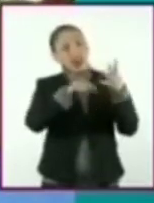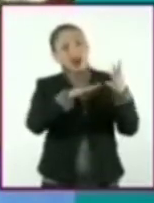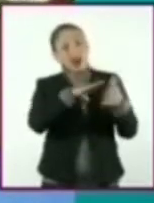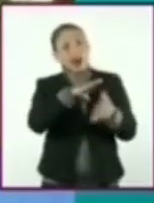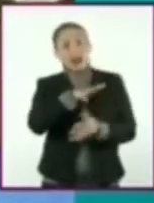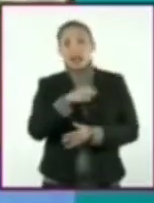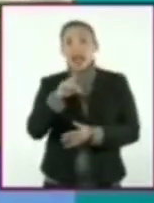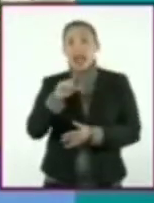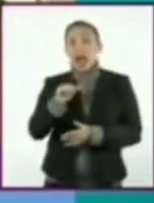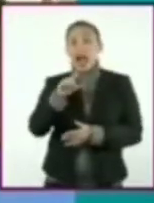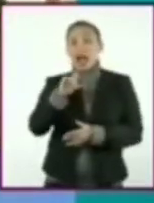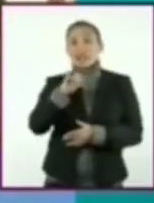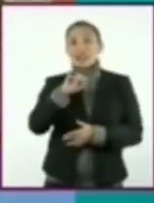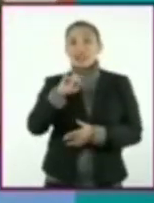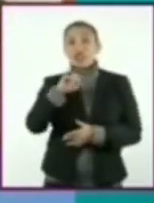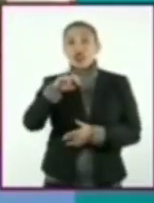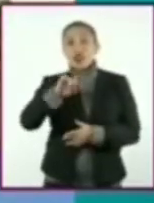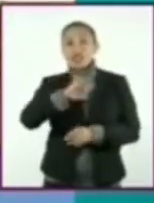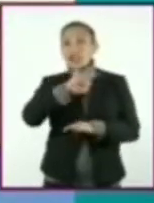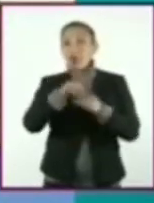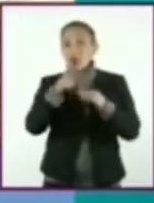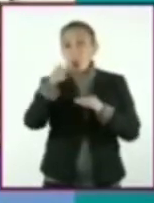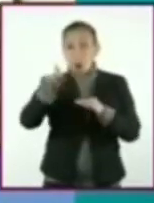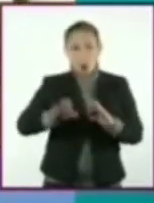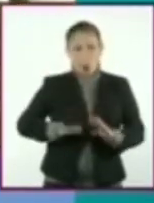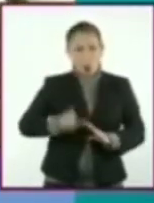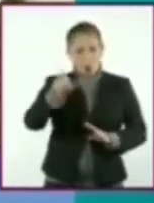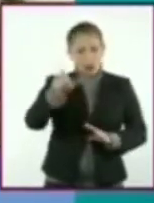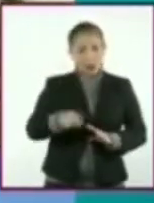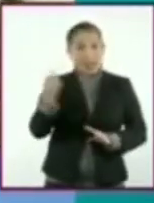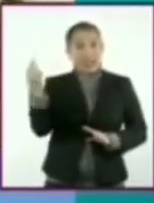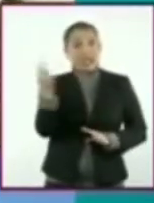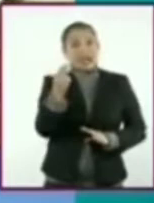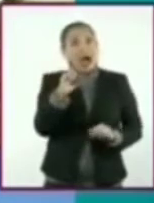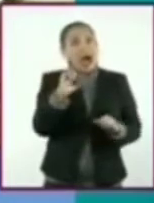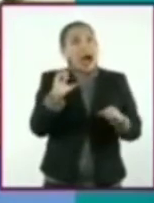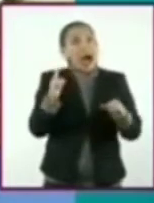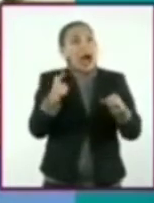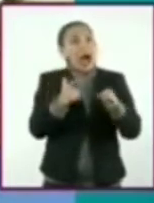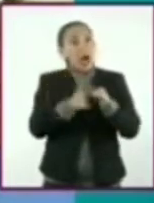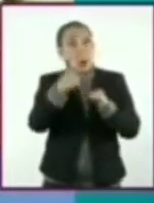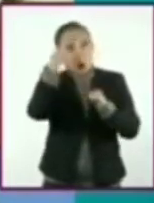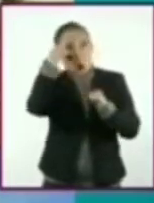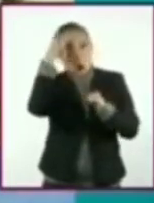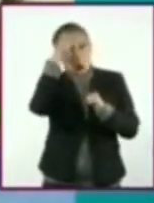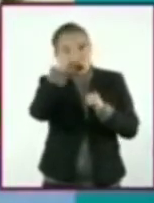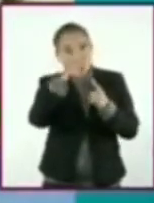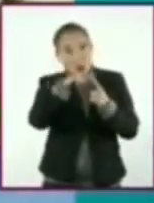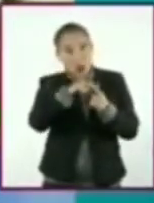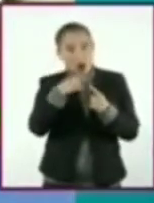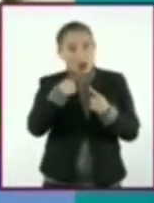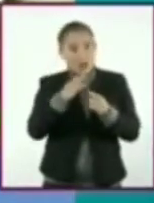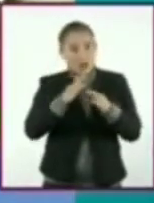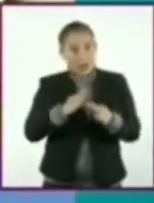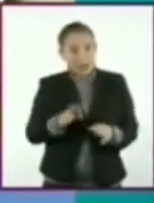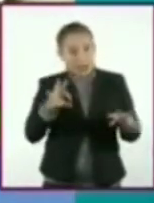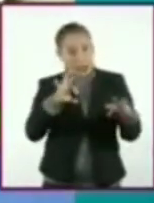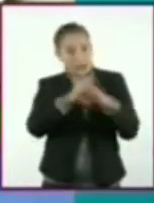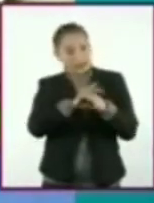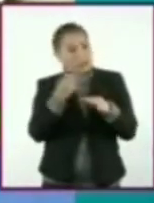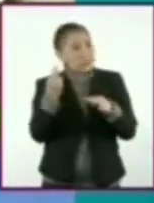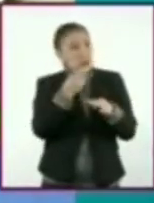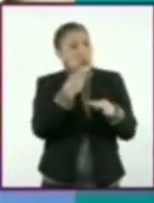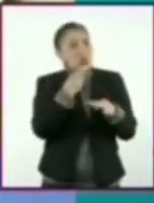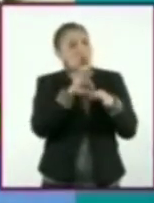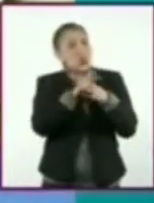Mira, Omar, las adicciones es cualquier conducta que implique una dependencia psíquica, psicológica y física en el individuo.